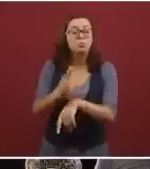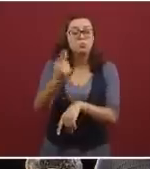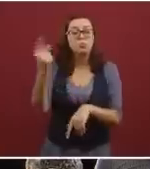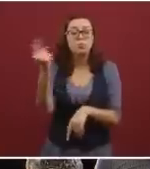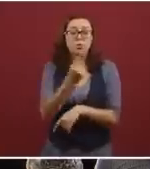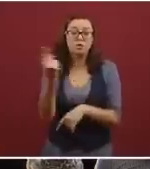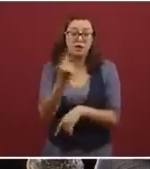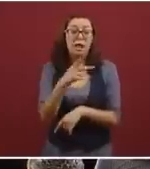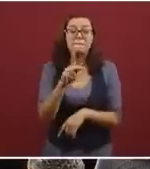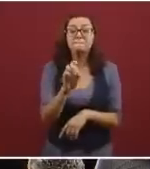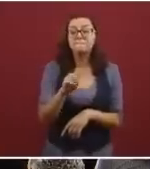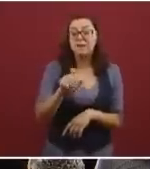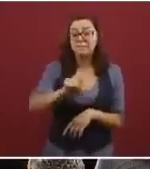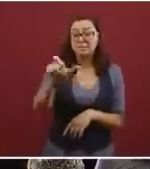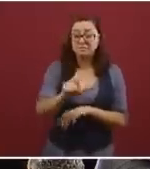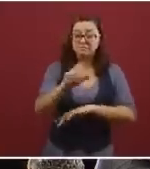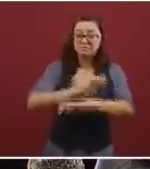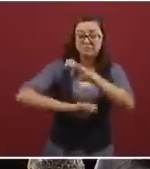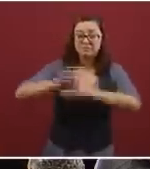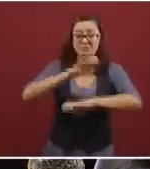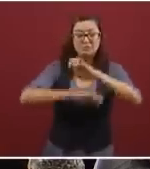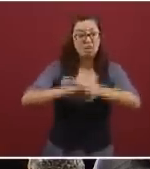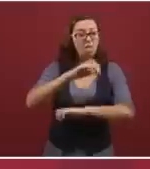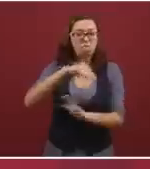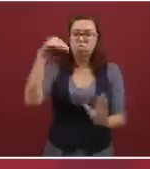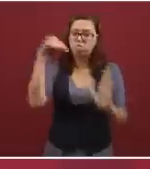en muy mal estado,